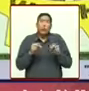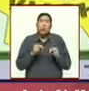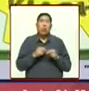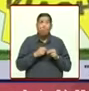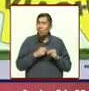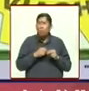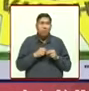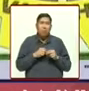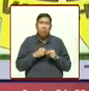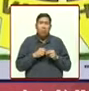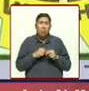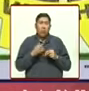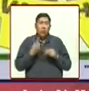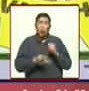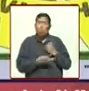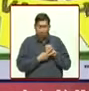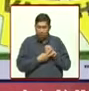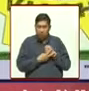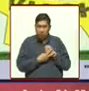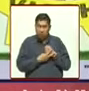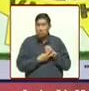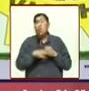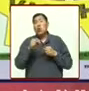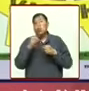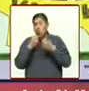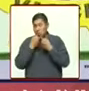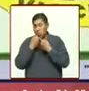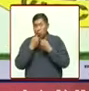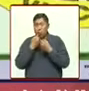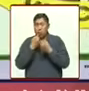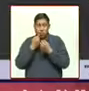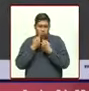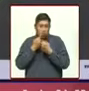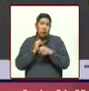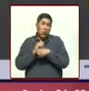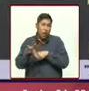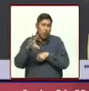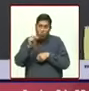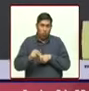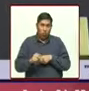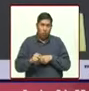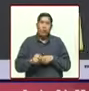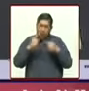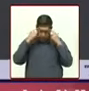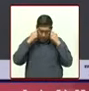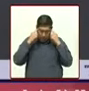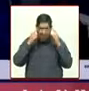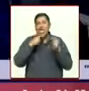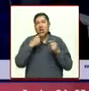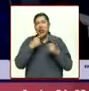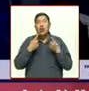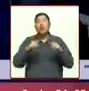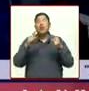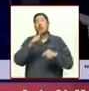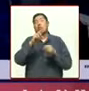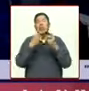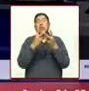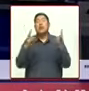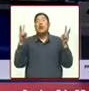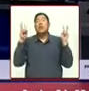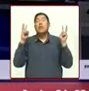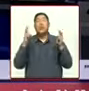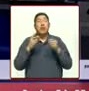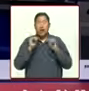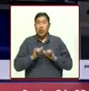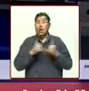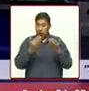hizo ningún tipo de registro según lo que conocemos hasta ahora. Pero son datos que tenemos que confirmar o descartar. Por eso nos fuimos hasta Viacha. Pero no